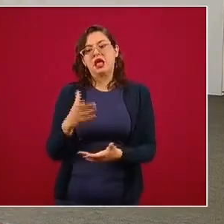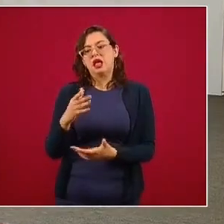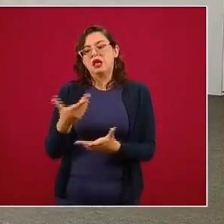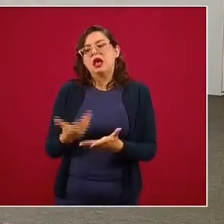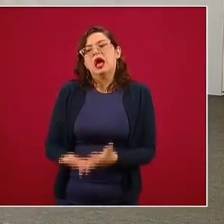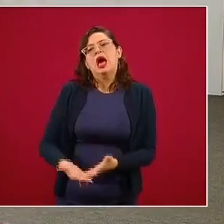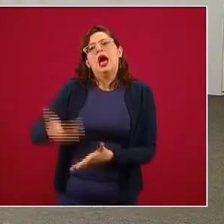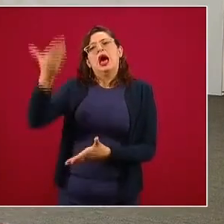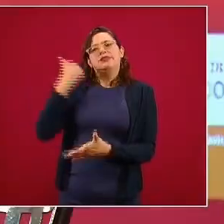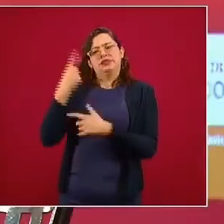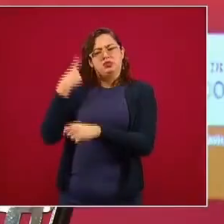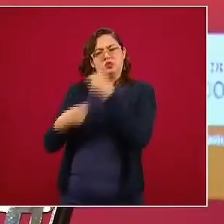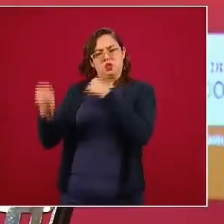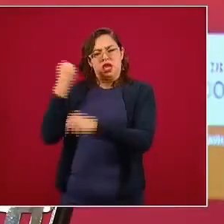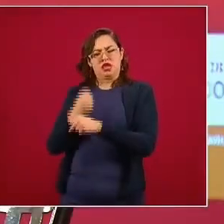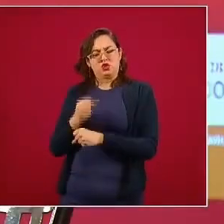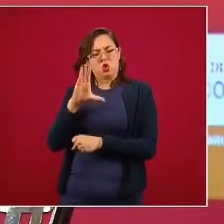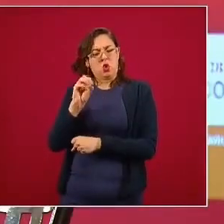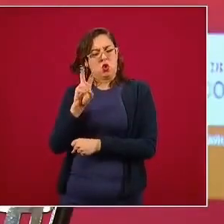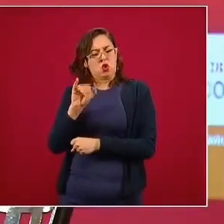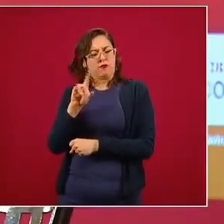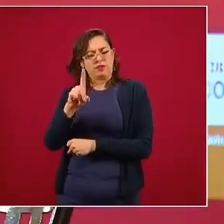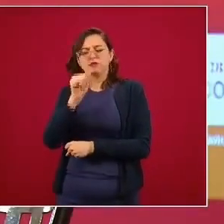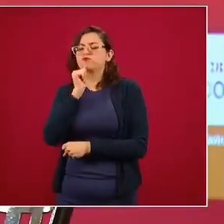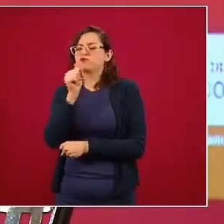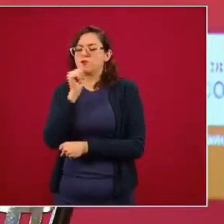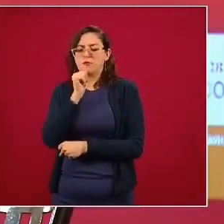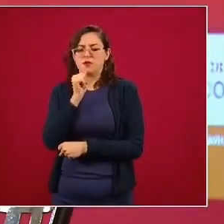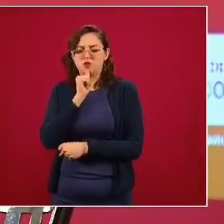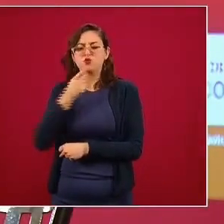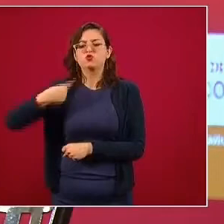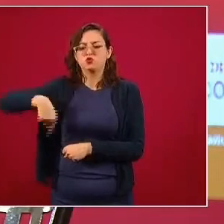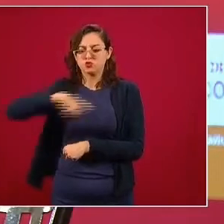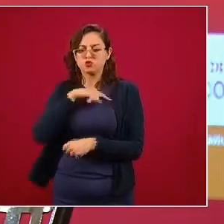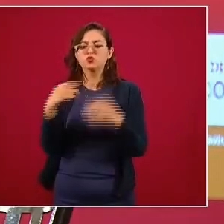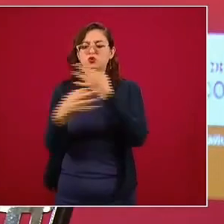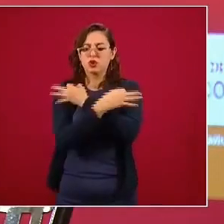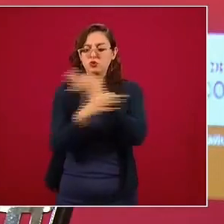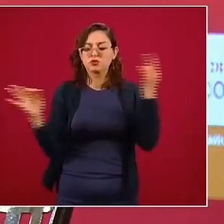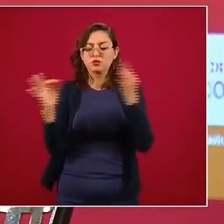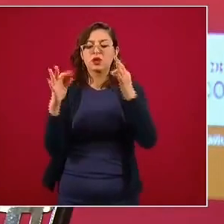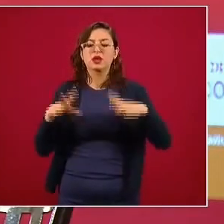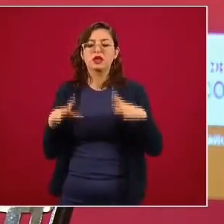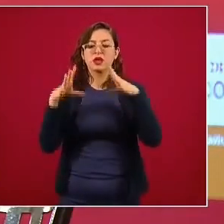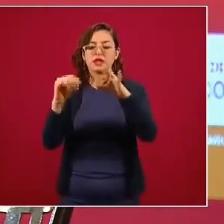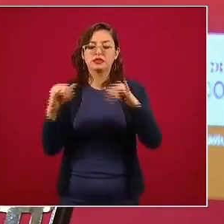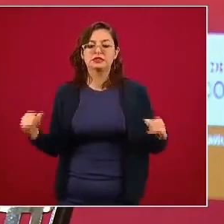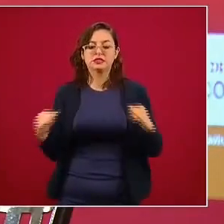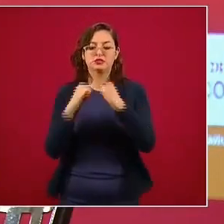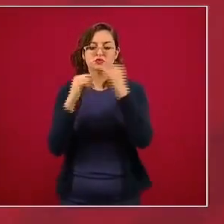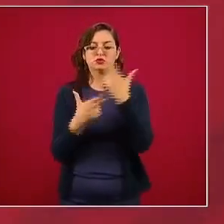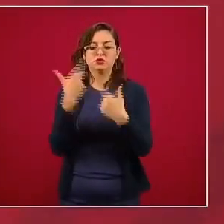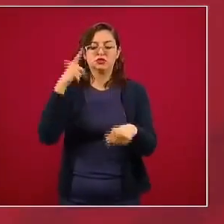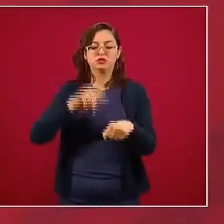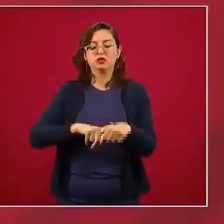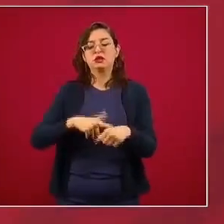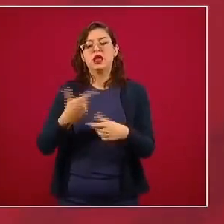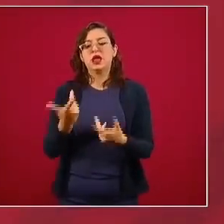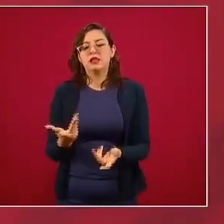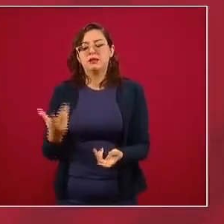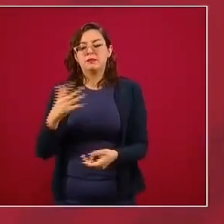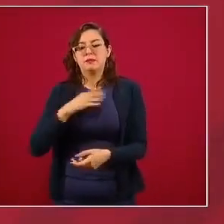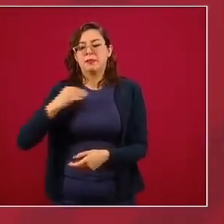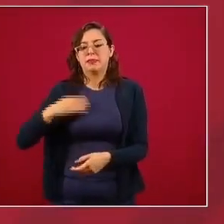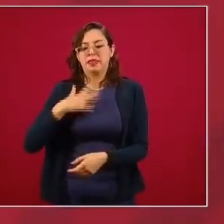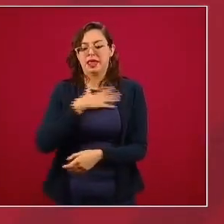COVID, recordarán que al inicio del año anunciamos la creación del Instituto de Salud para el Bienestar,